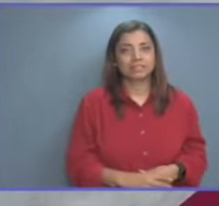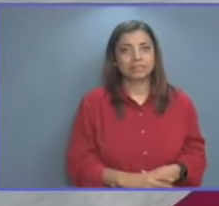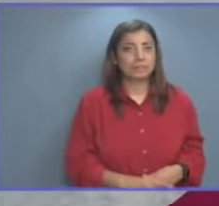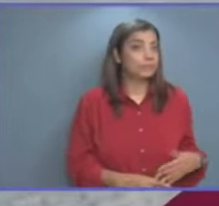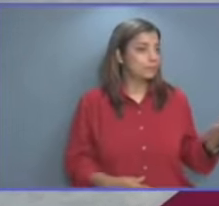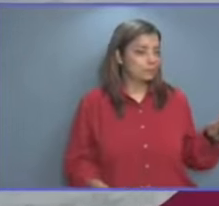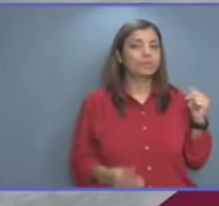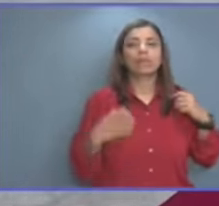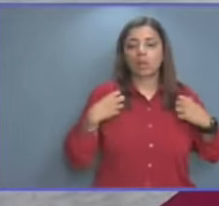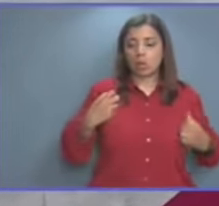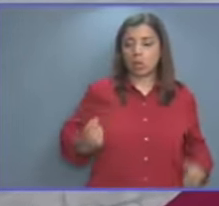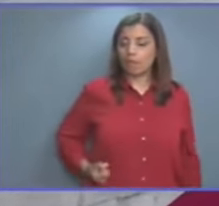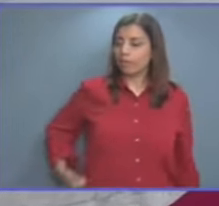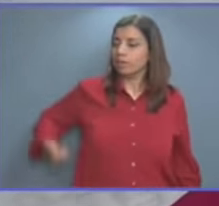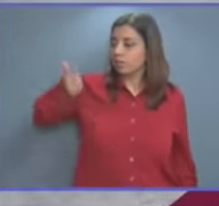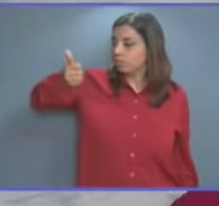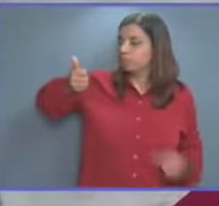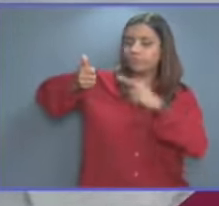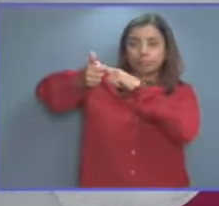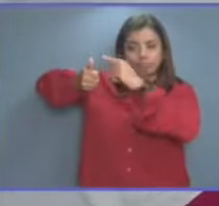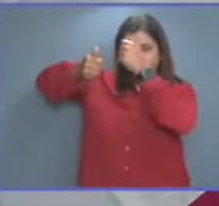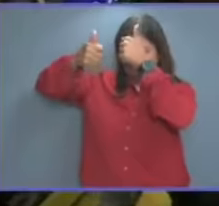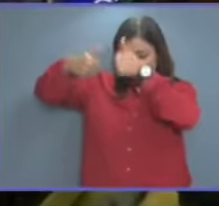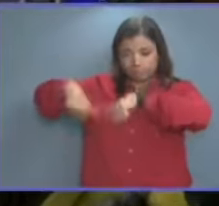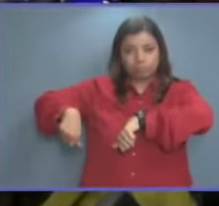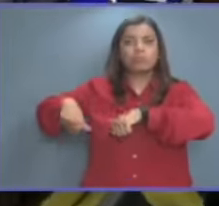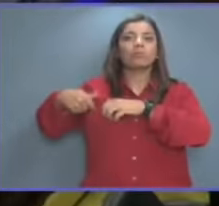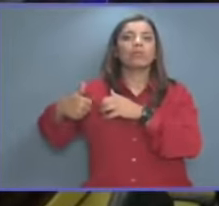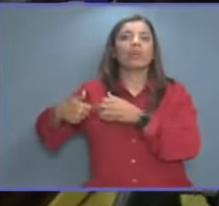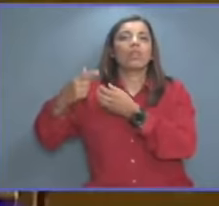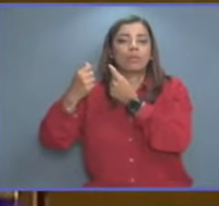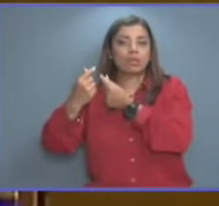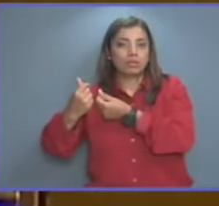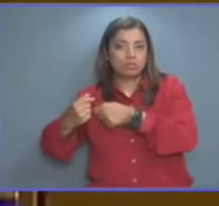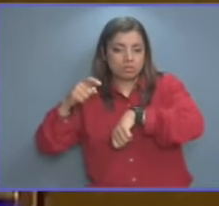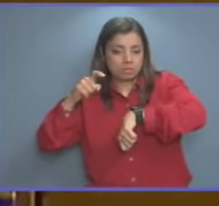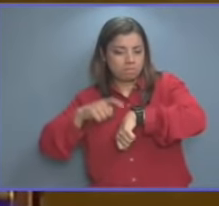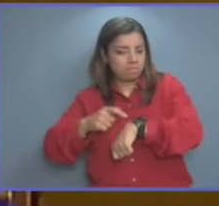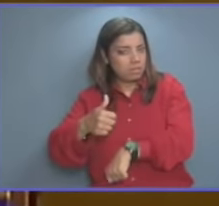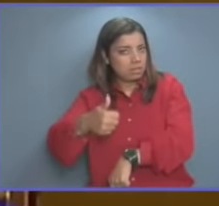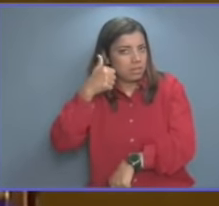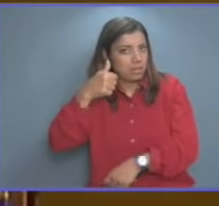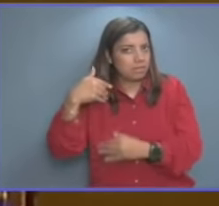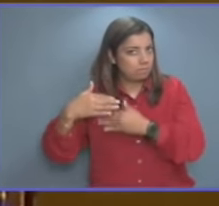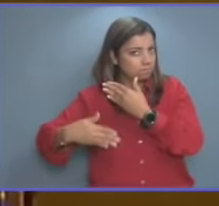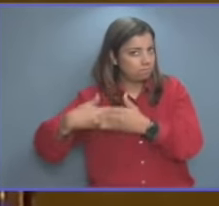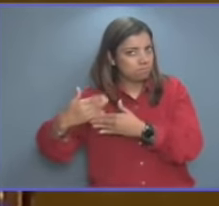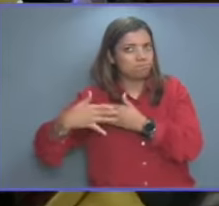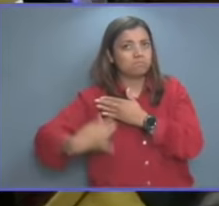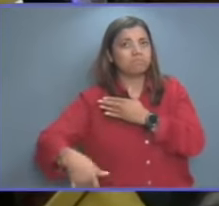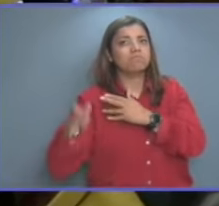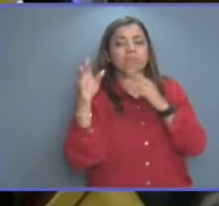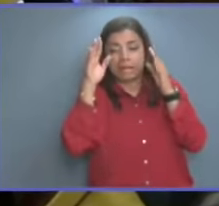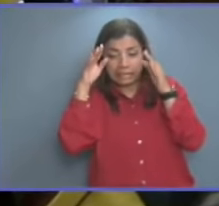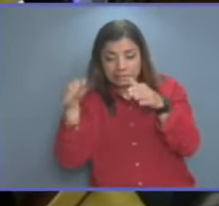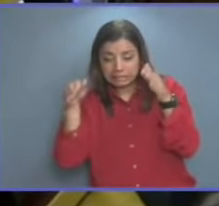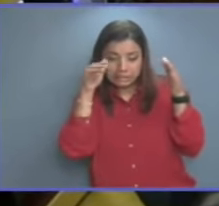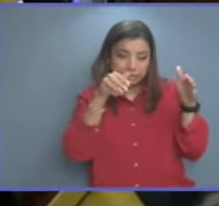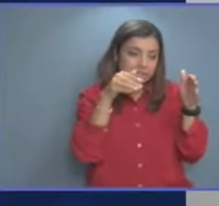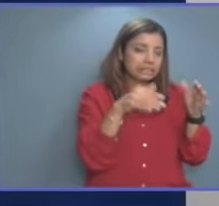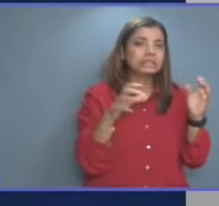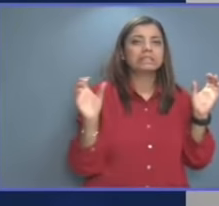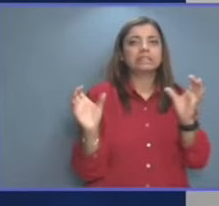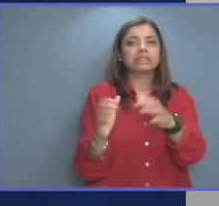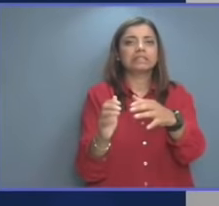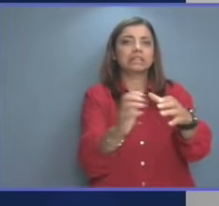el ejecutivo inició el año con un presupuesto aprobado en tiempo y forma y que atiende los sectores más importantes con